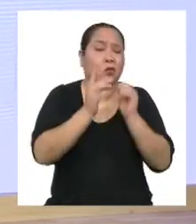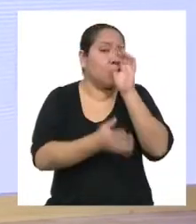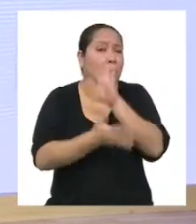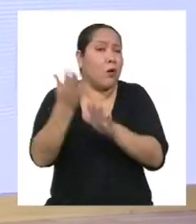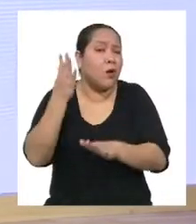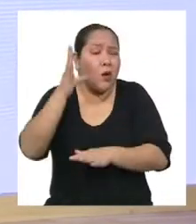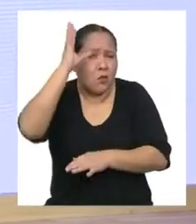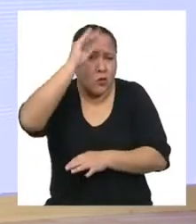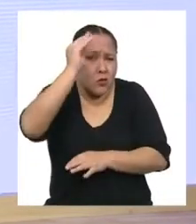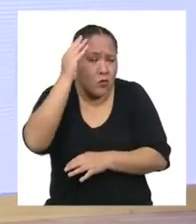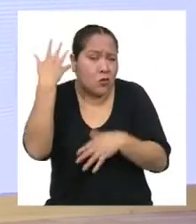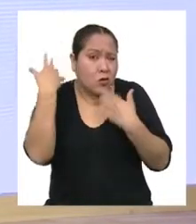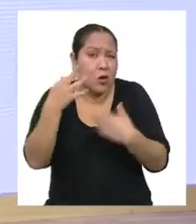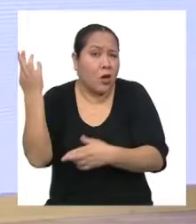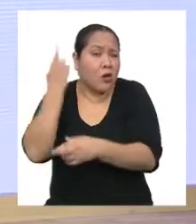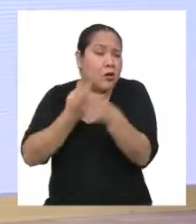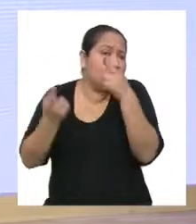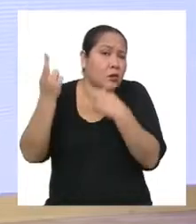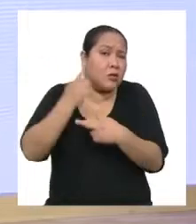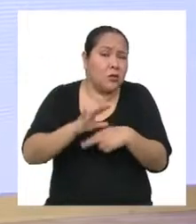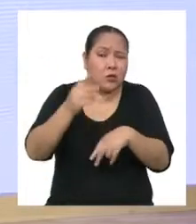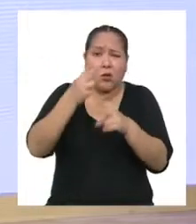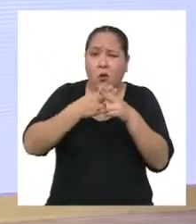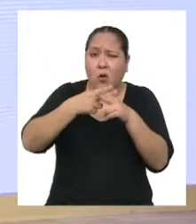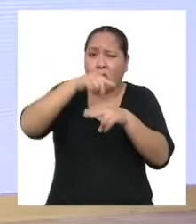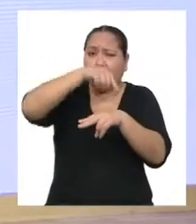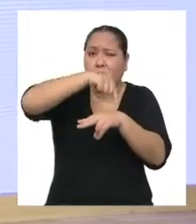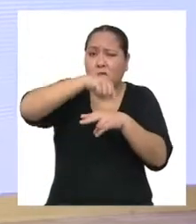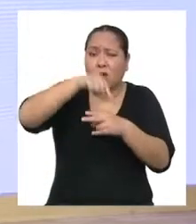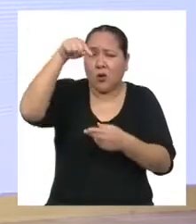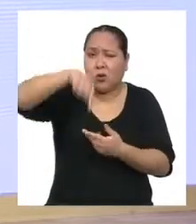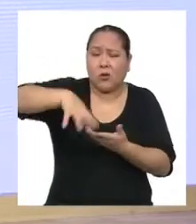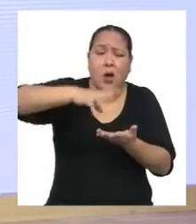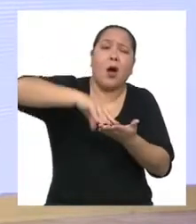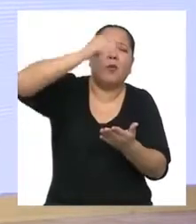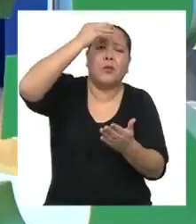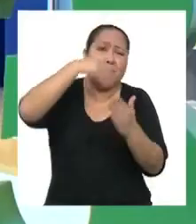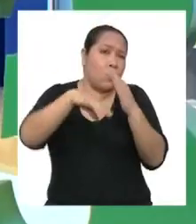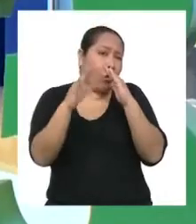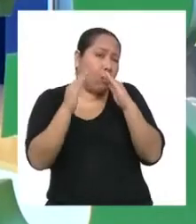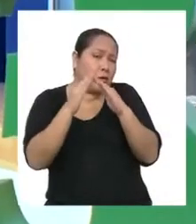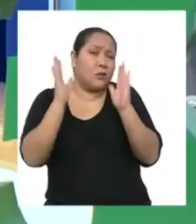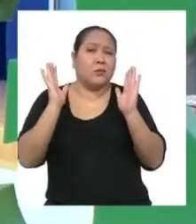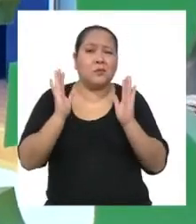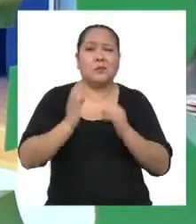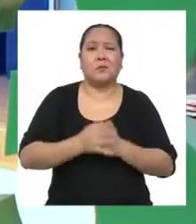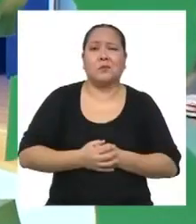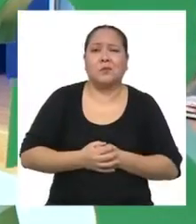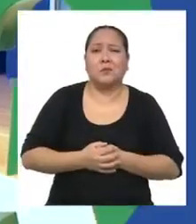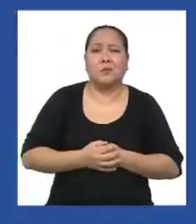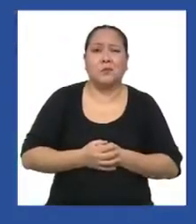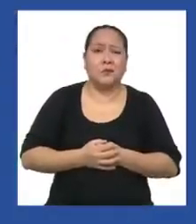muevan, chicas y chicos, que ya regresamos en unos minutos con Aprendo en Casa.